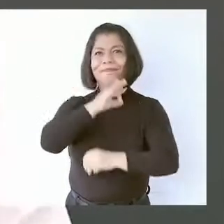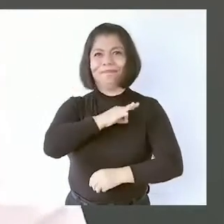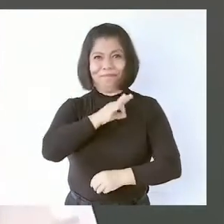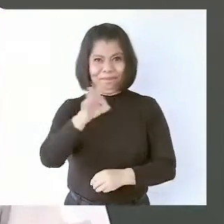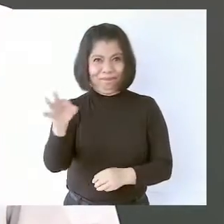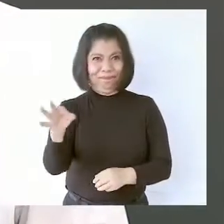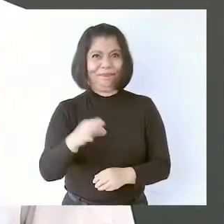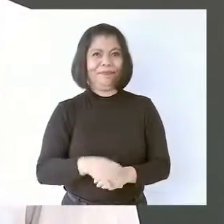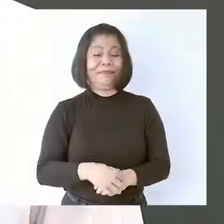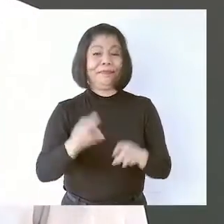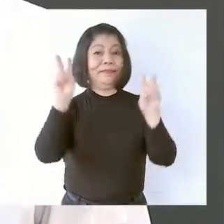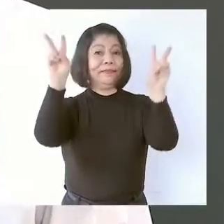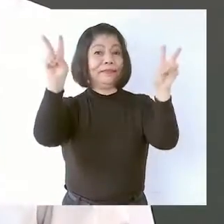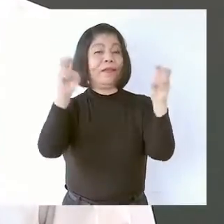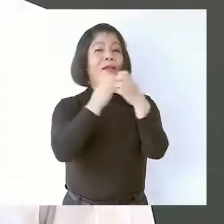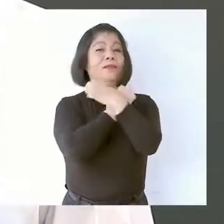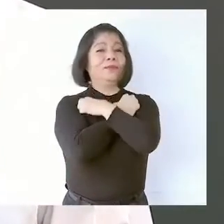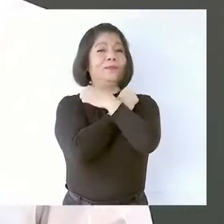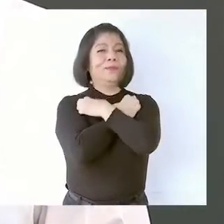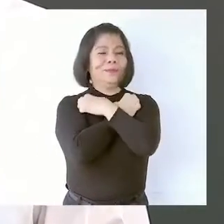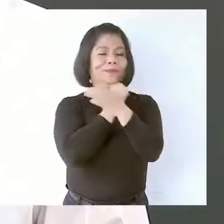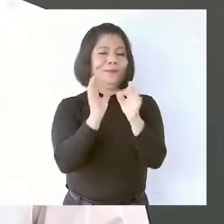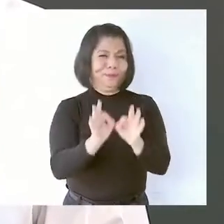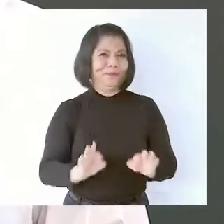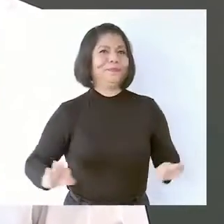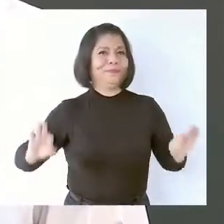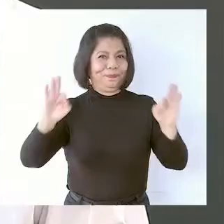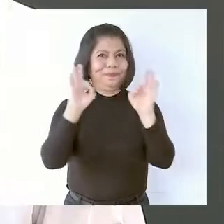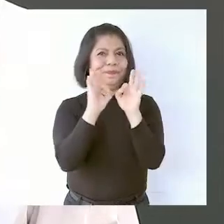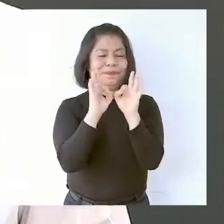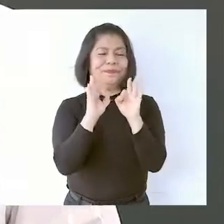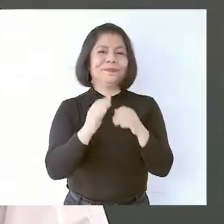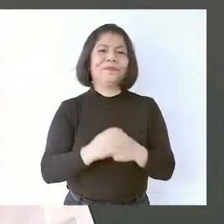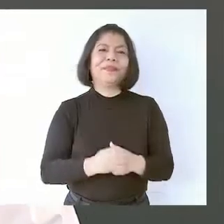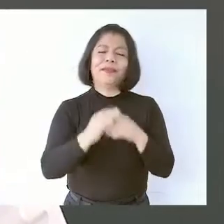a el tema que nos convoca